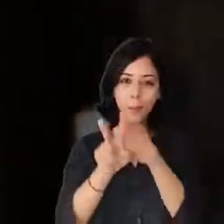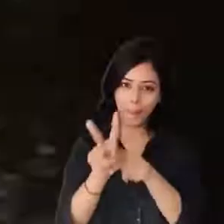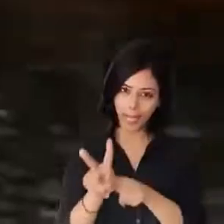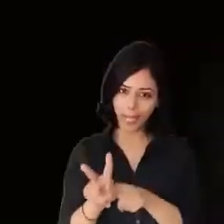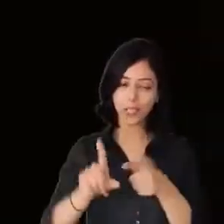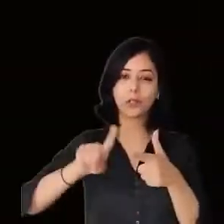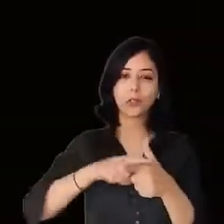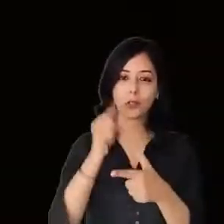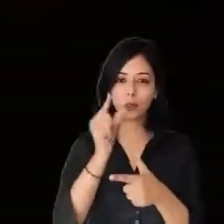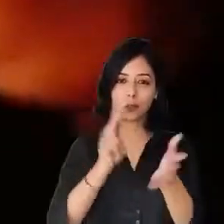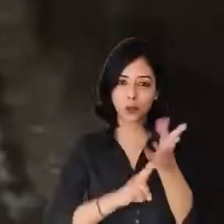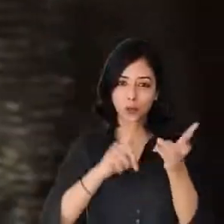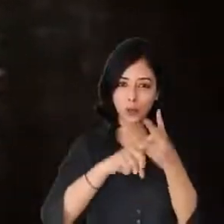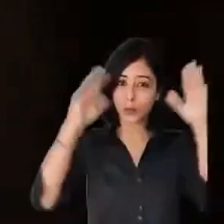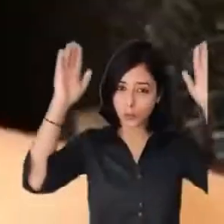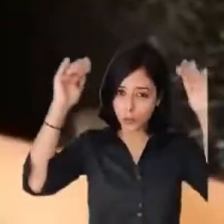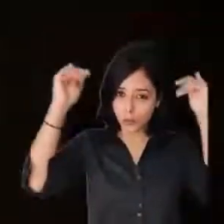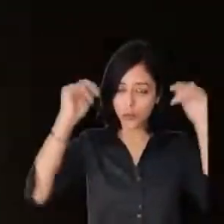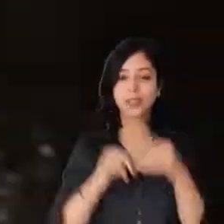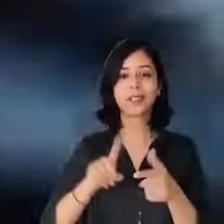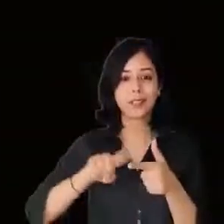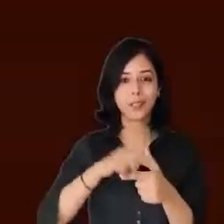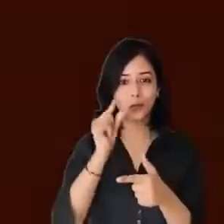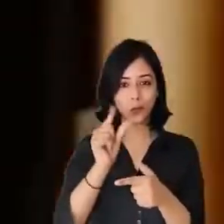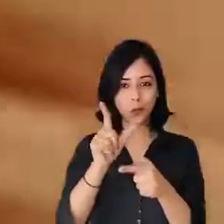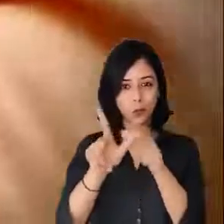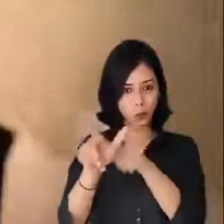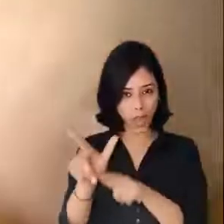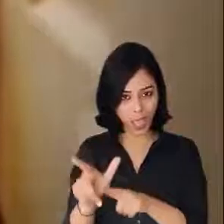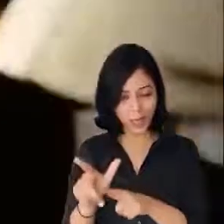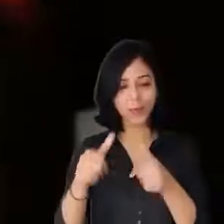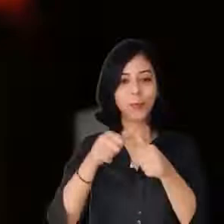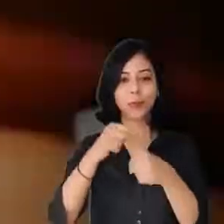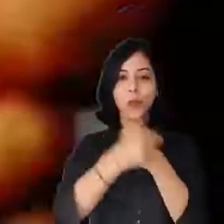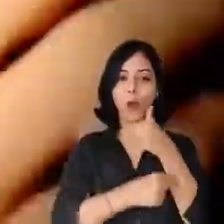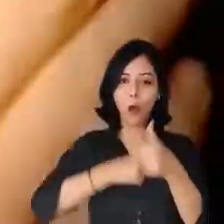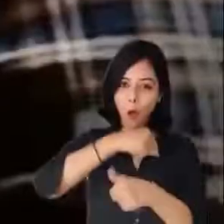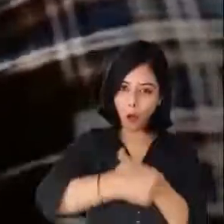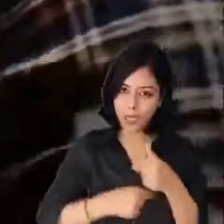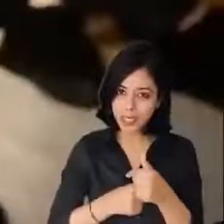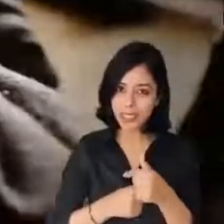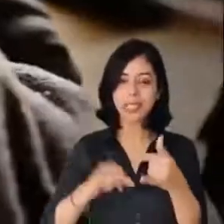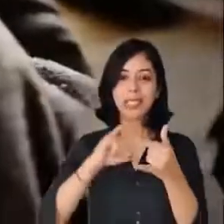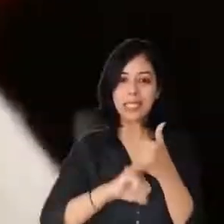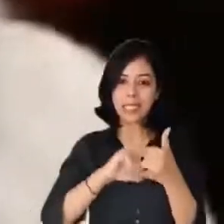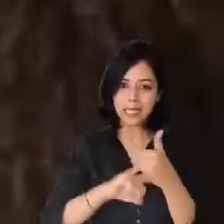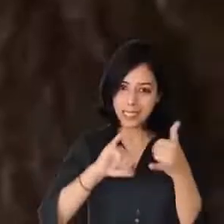dijo que se quedó paralizado por el miedo al ver a Paxton asesinar a Robin de manera salvaje.